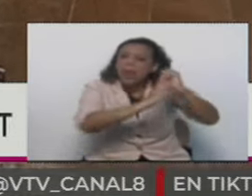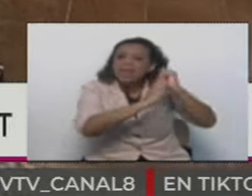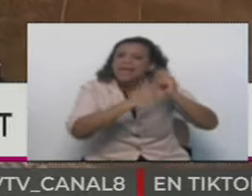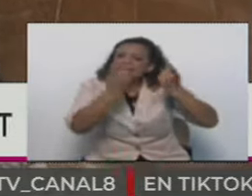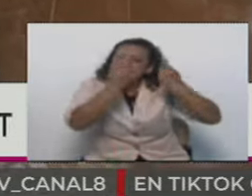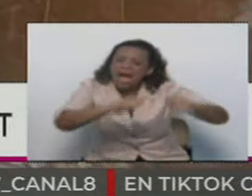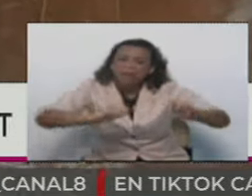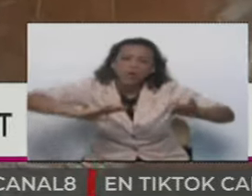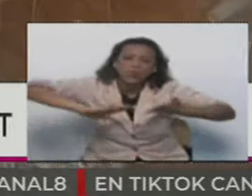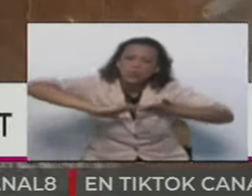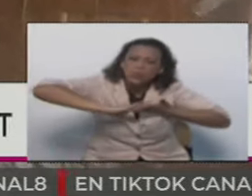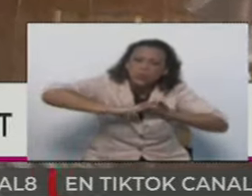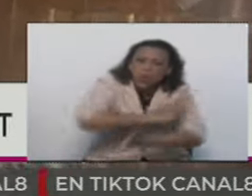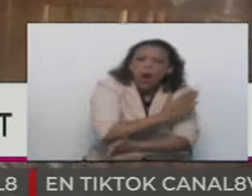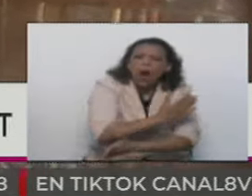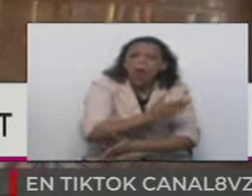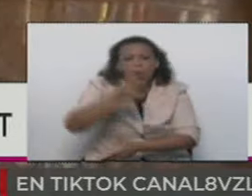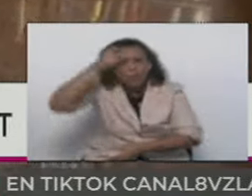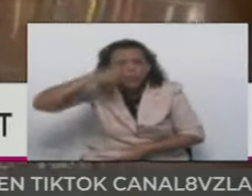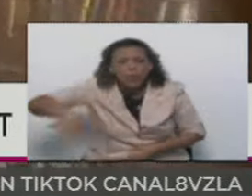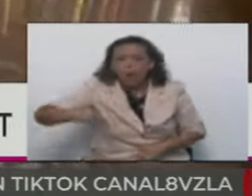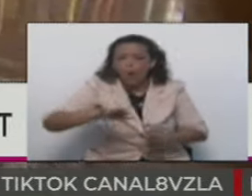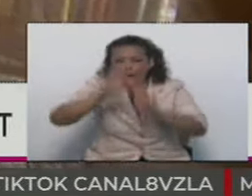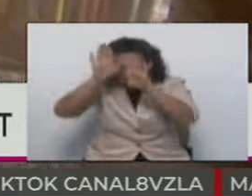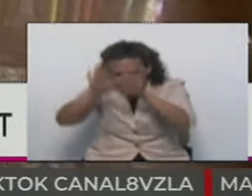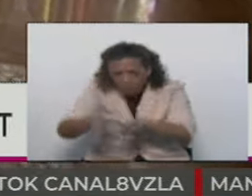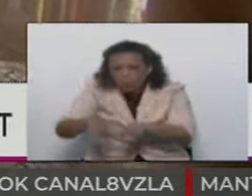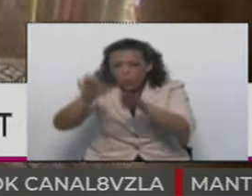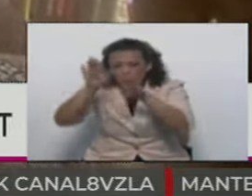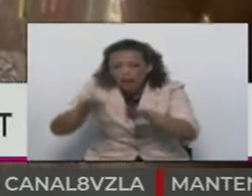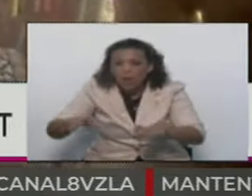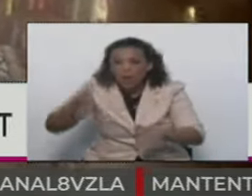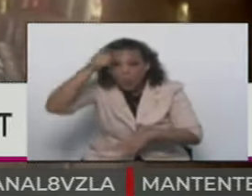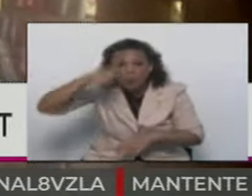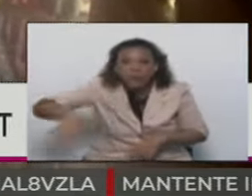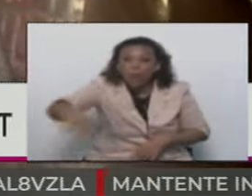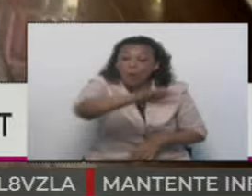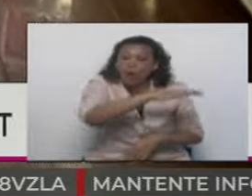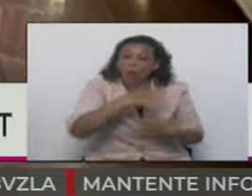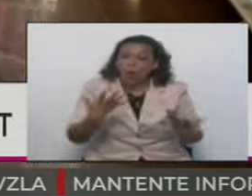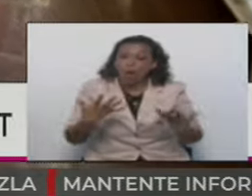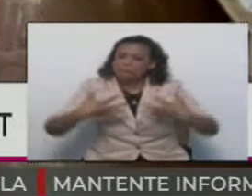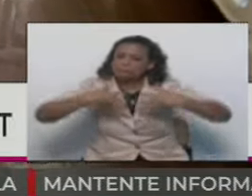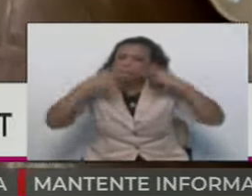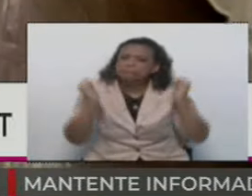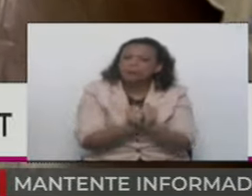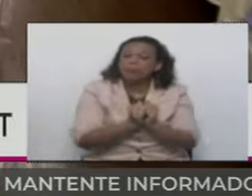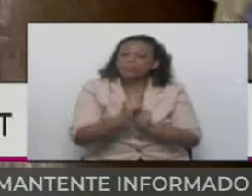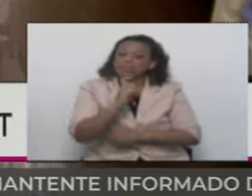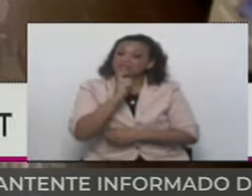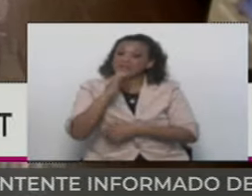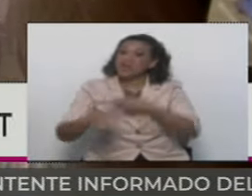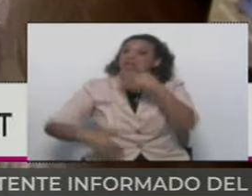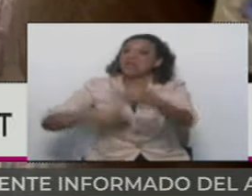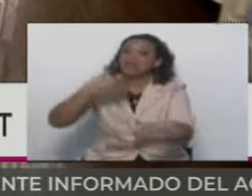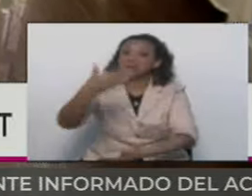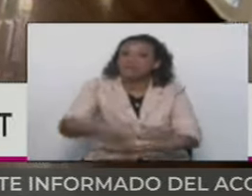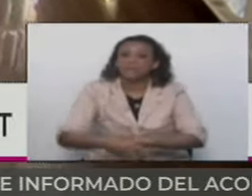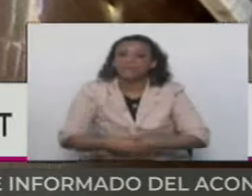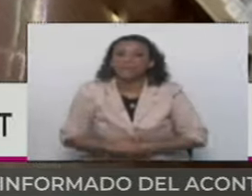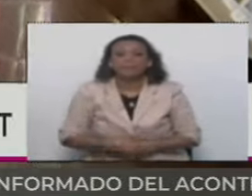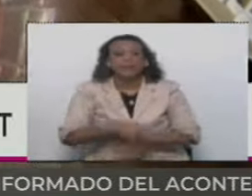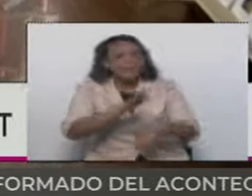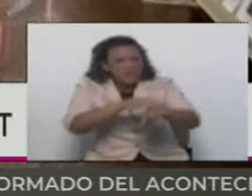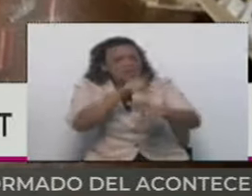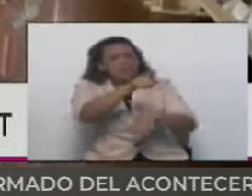de exterminar a los pueblos musulmanes, a los pueblos árabes, en el caso de este conflicto que nos estamos refiriendo. Y Karen, tú